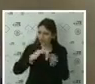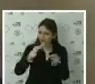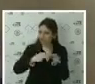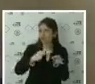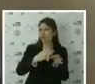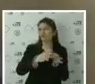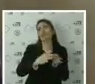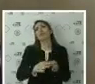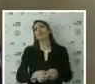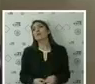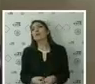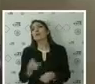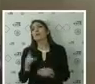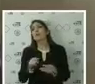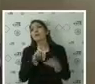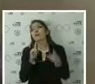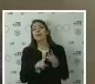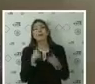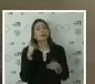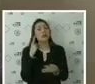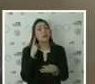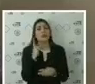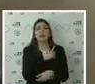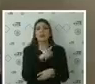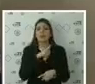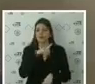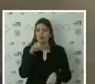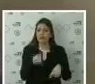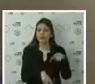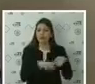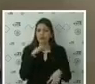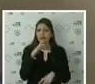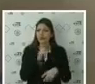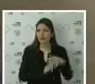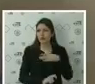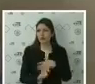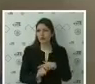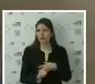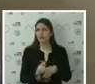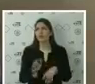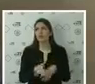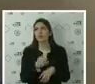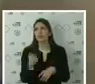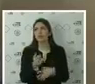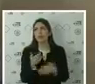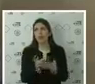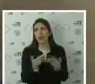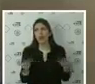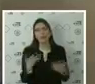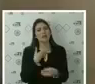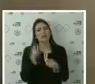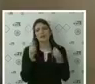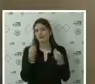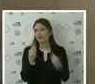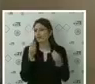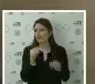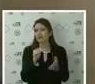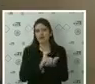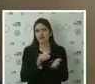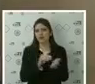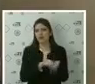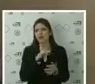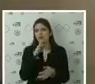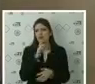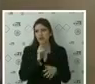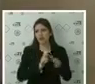sería eliminar la corrupción y que siga así porque pues actualmente hay mucha corrupción en México.